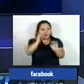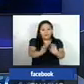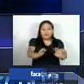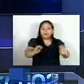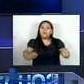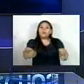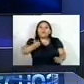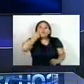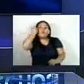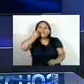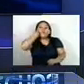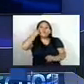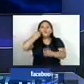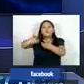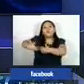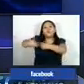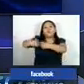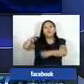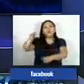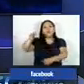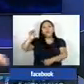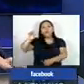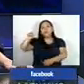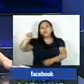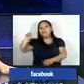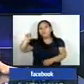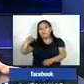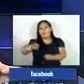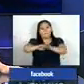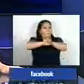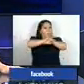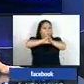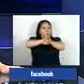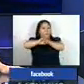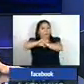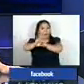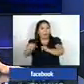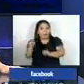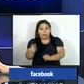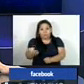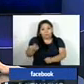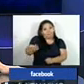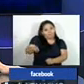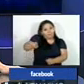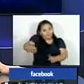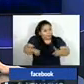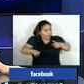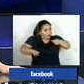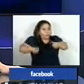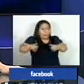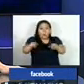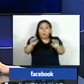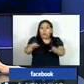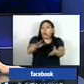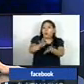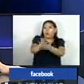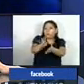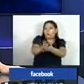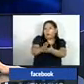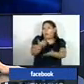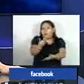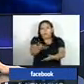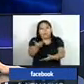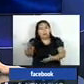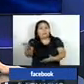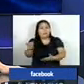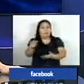jóvenes, Nestlé y Nido Forticrece lanzó una promoción que consiste en bonos en efectivo que podrían utilizarse para la compra de equipo